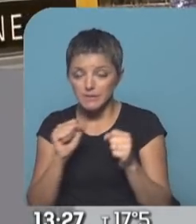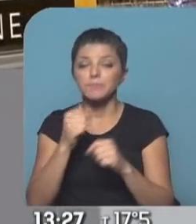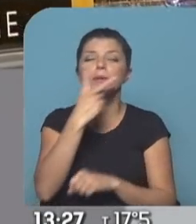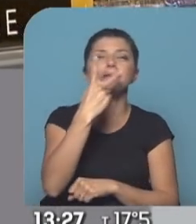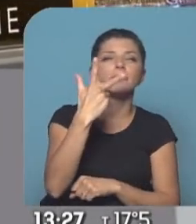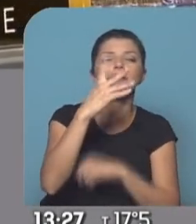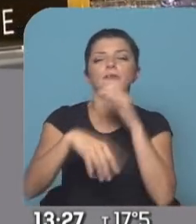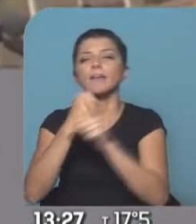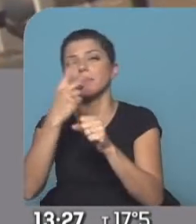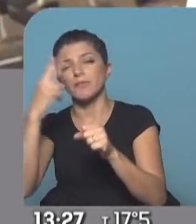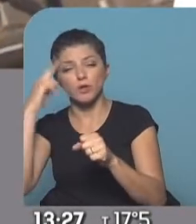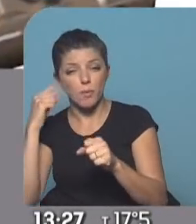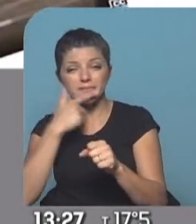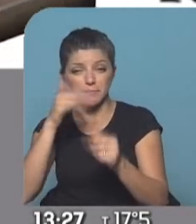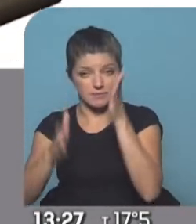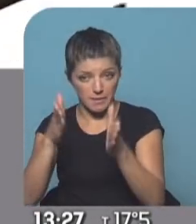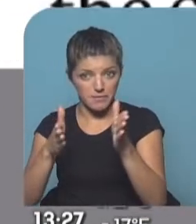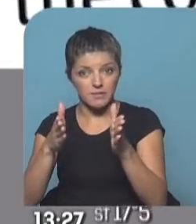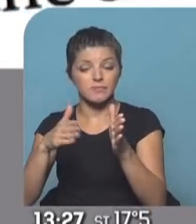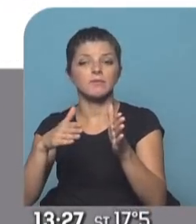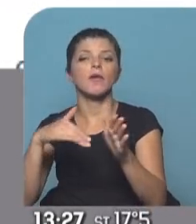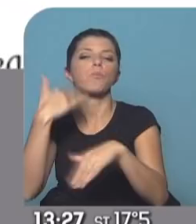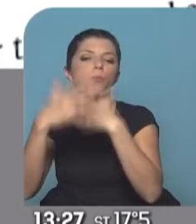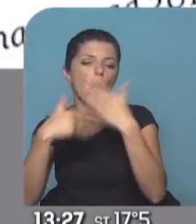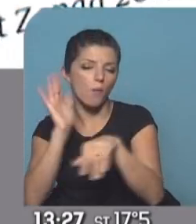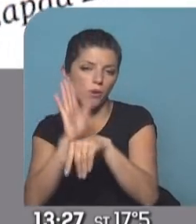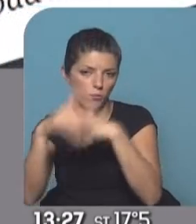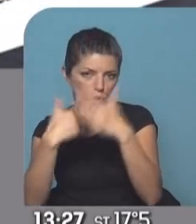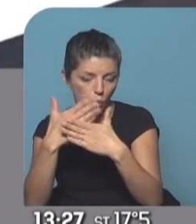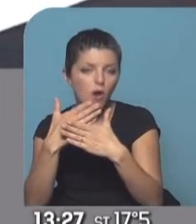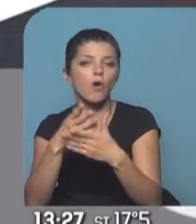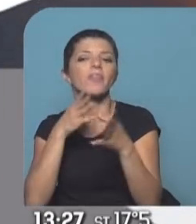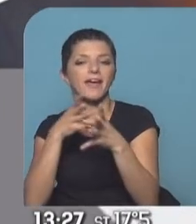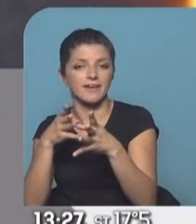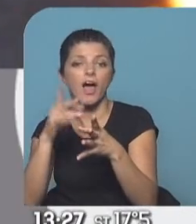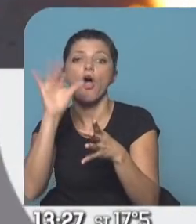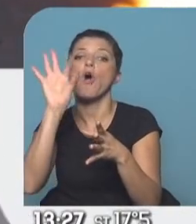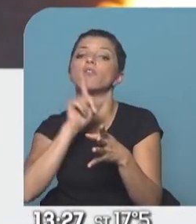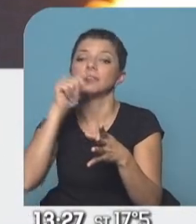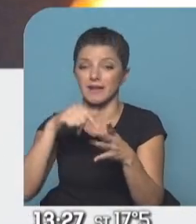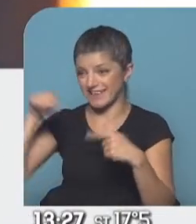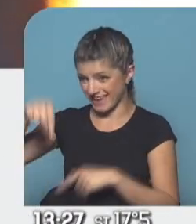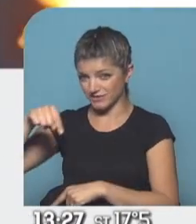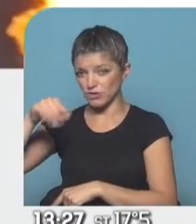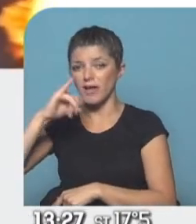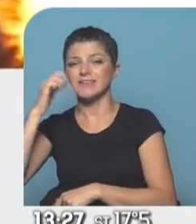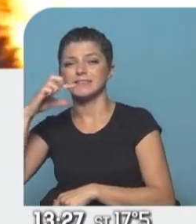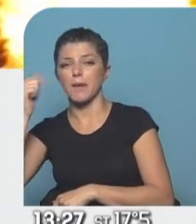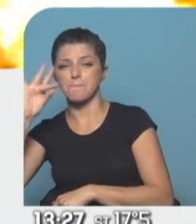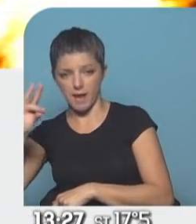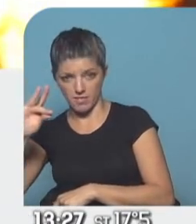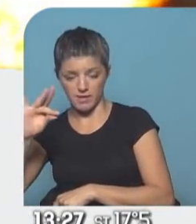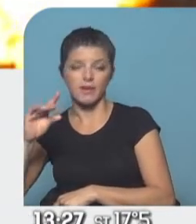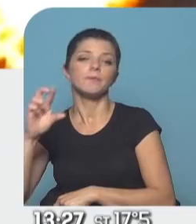al 29 de septiembre, se llamarán Dragón 17, a diferencia de estos juegos de guerra que se llaman Zapad 17, es decir,